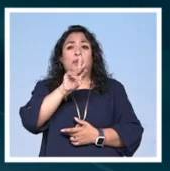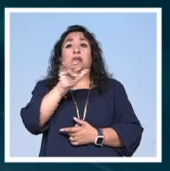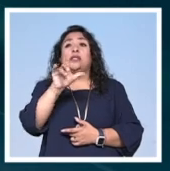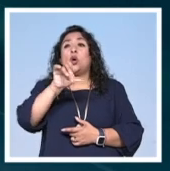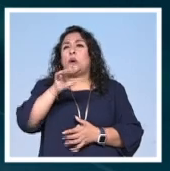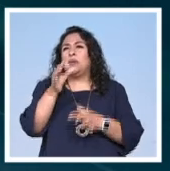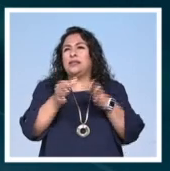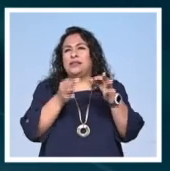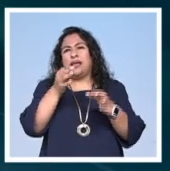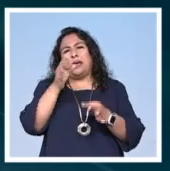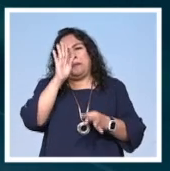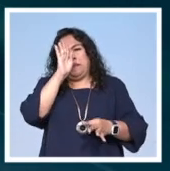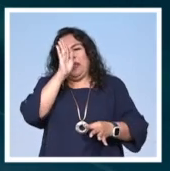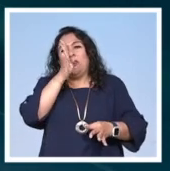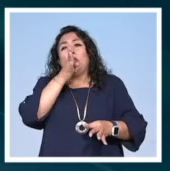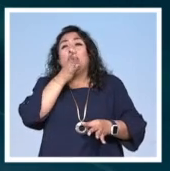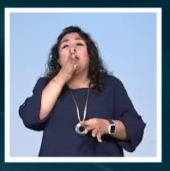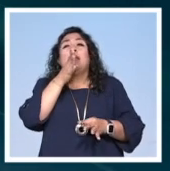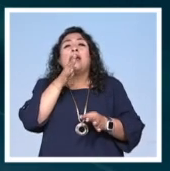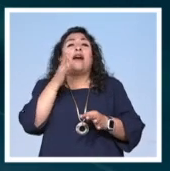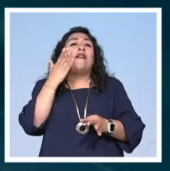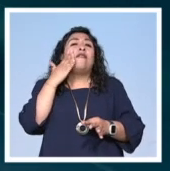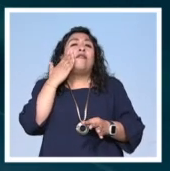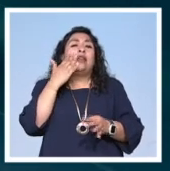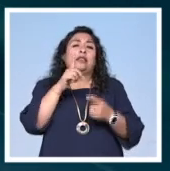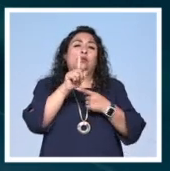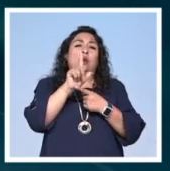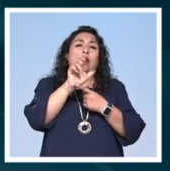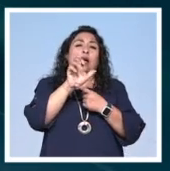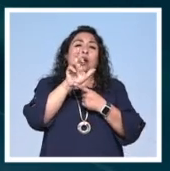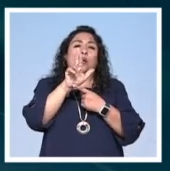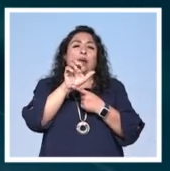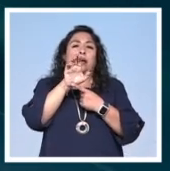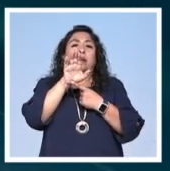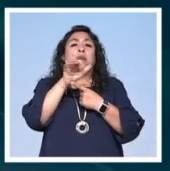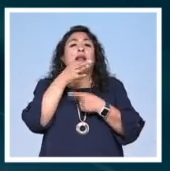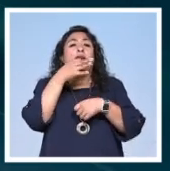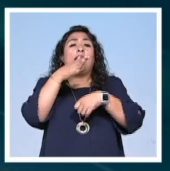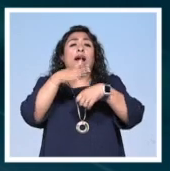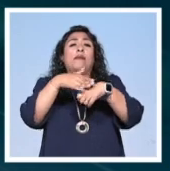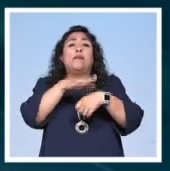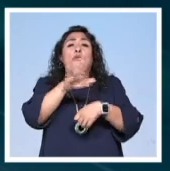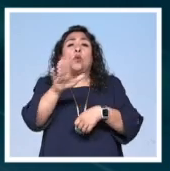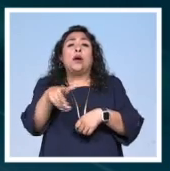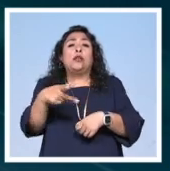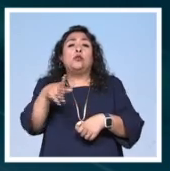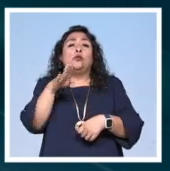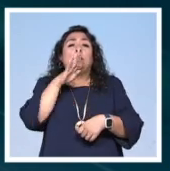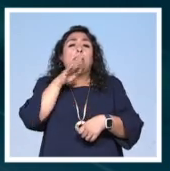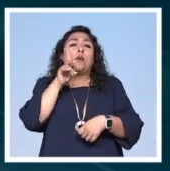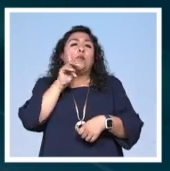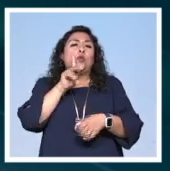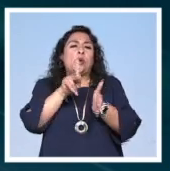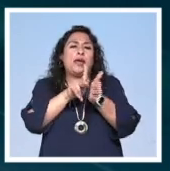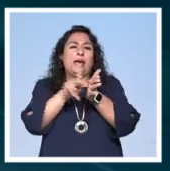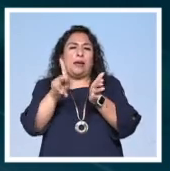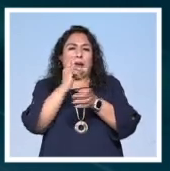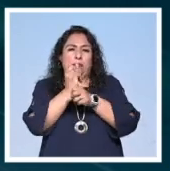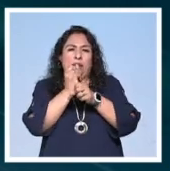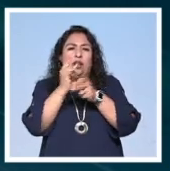mediodía de hoy a través de su cuenta de Facebook Laura Emilia Pacheco dio a conocer el fallecimiento de su madre la periodista y escritora